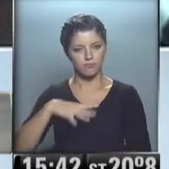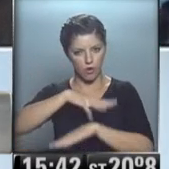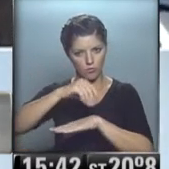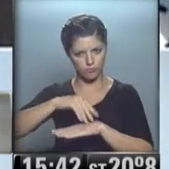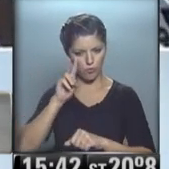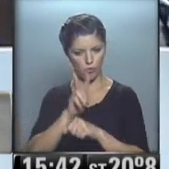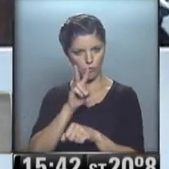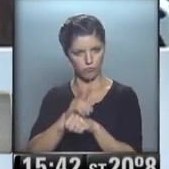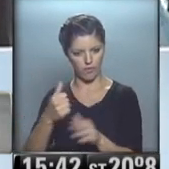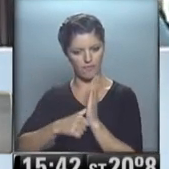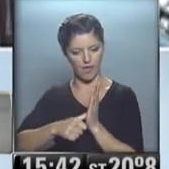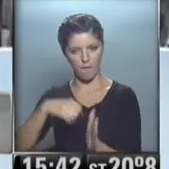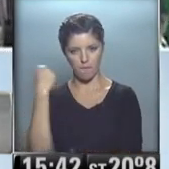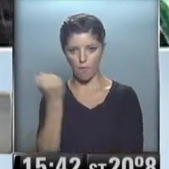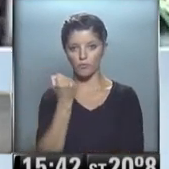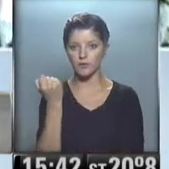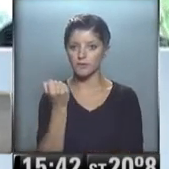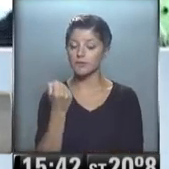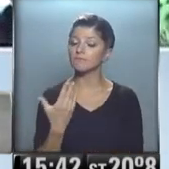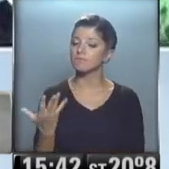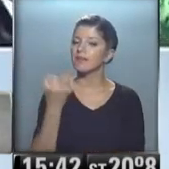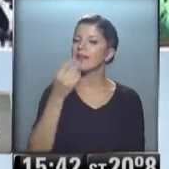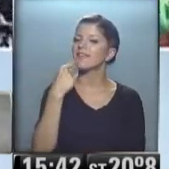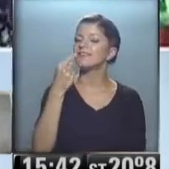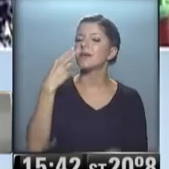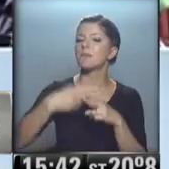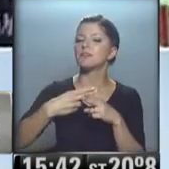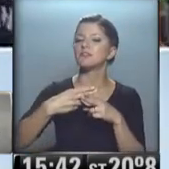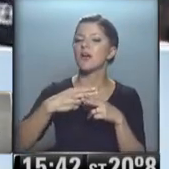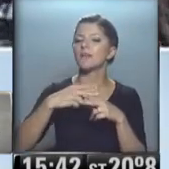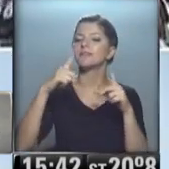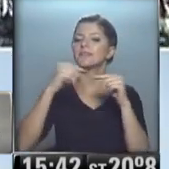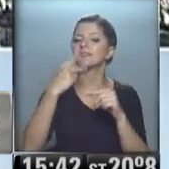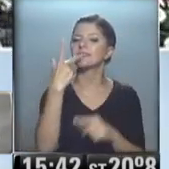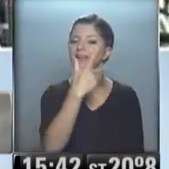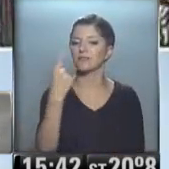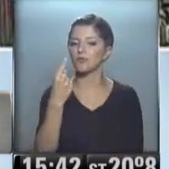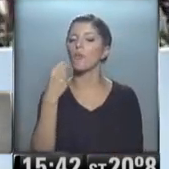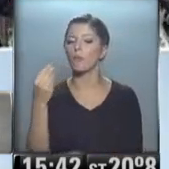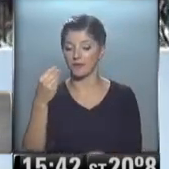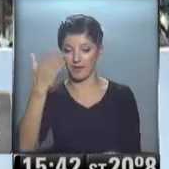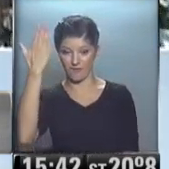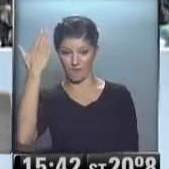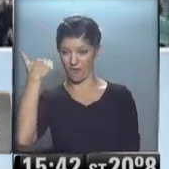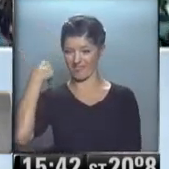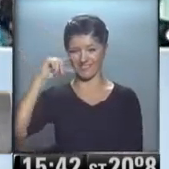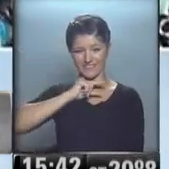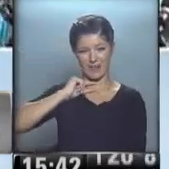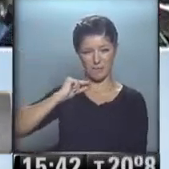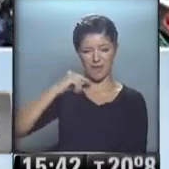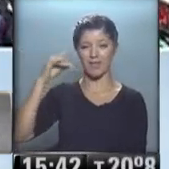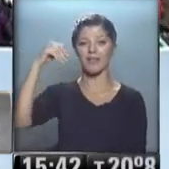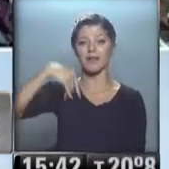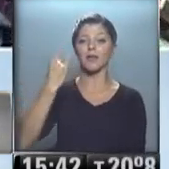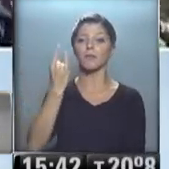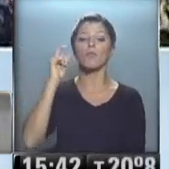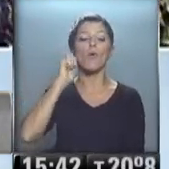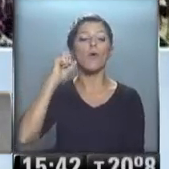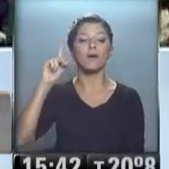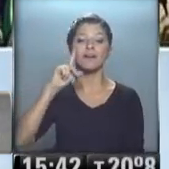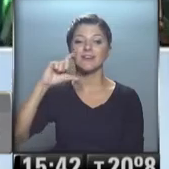muy grande, que en realidad la llaman Villa 31, pero que cuando el padre Carlos Mujica llegó ahí, se